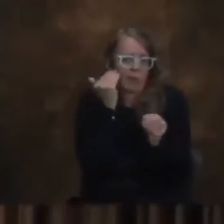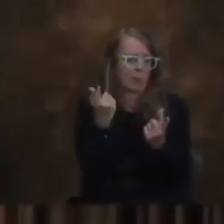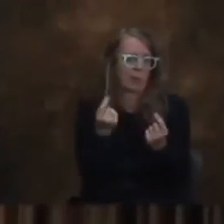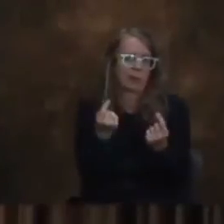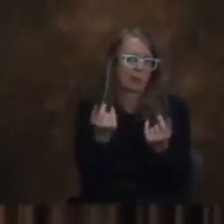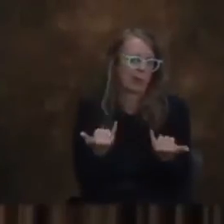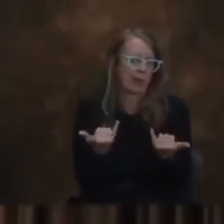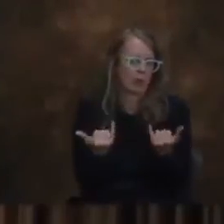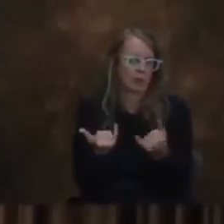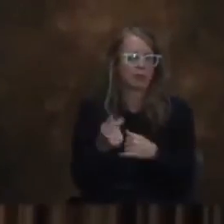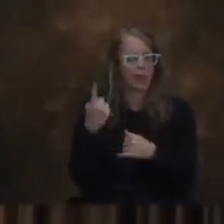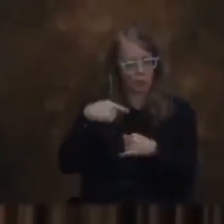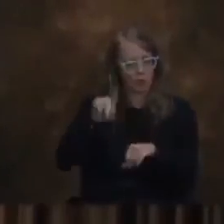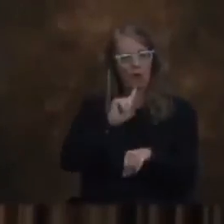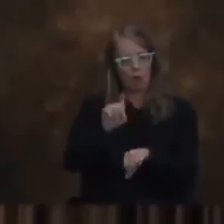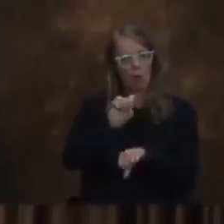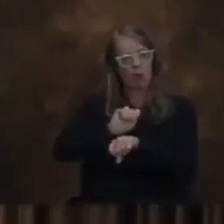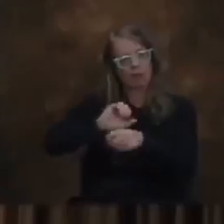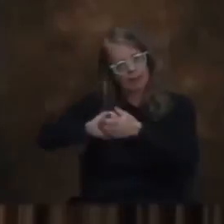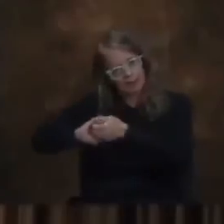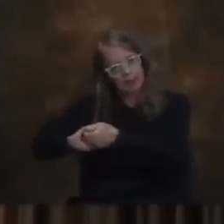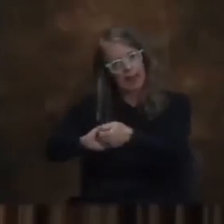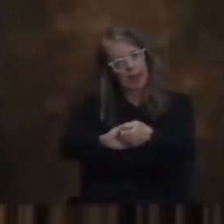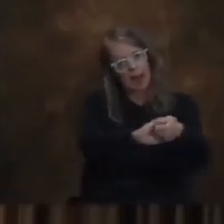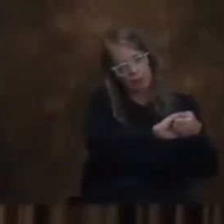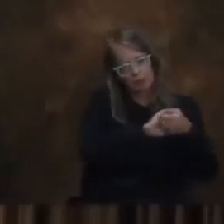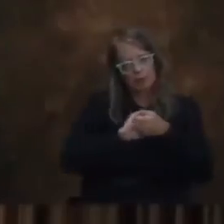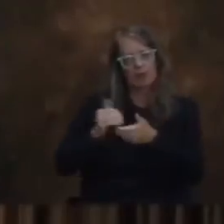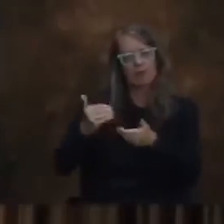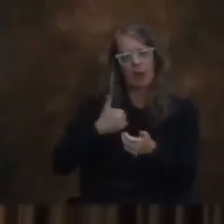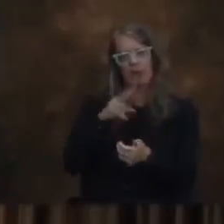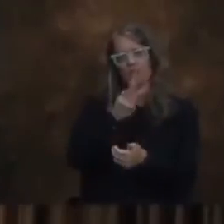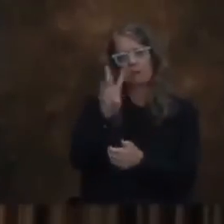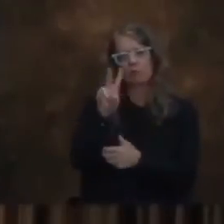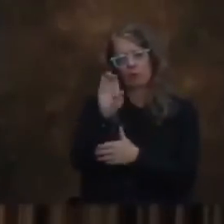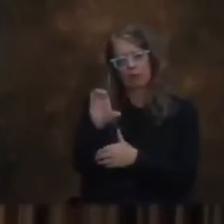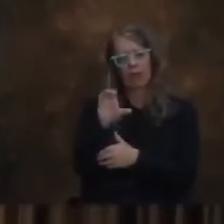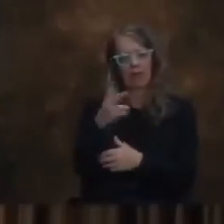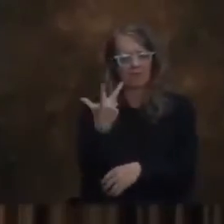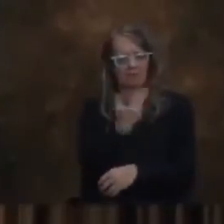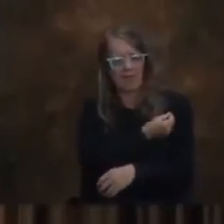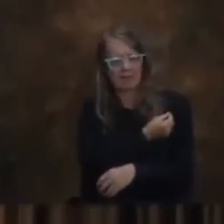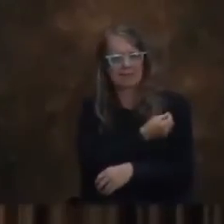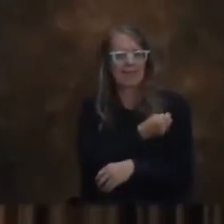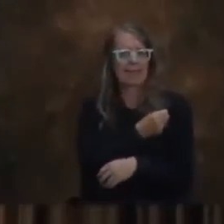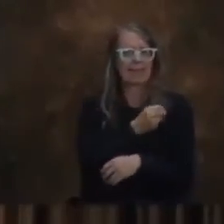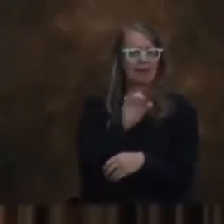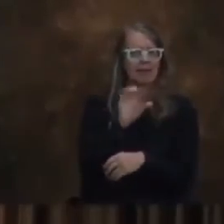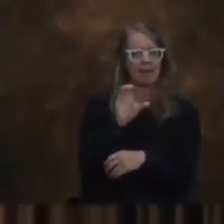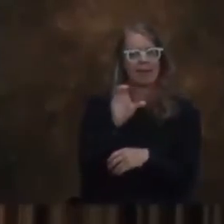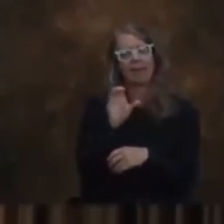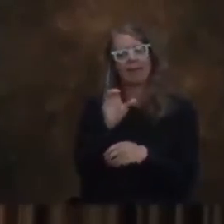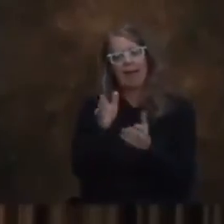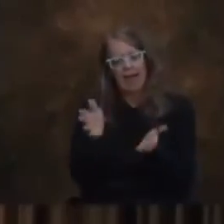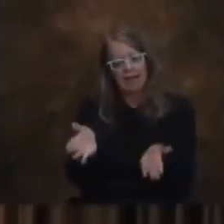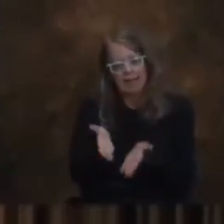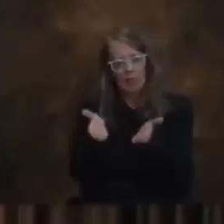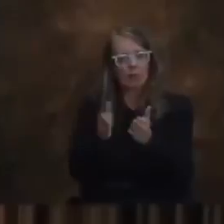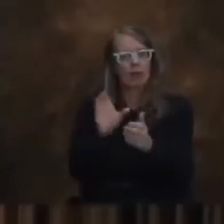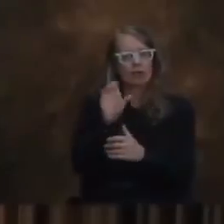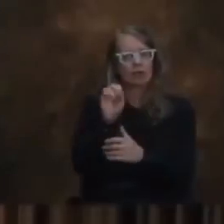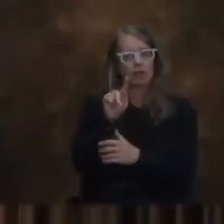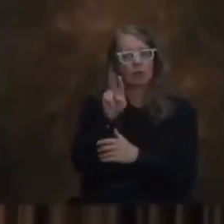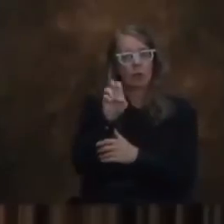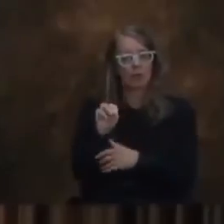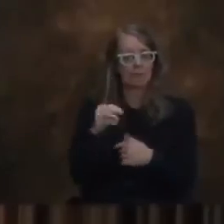tenemos un programa de aceleración de vacunas en el estado terminal norte hay muchas organizaciones que son